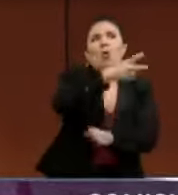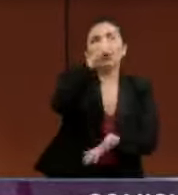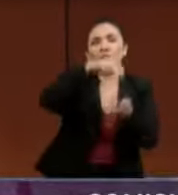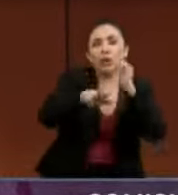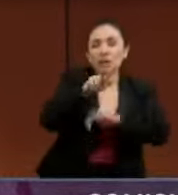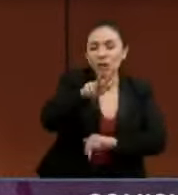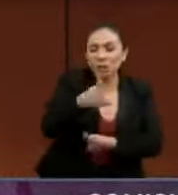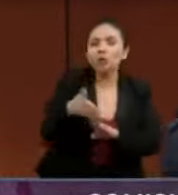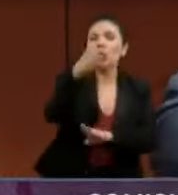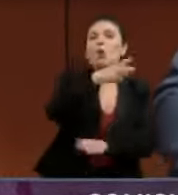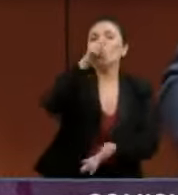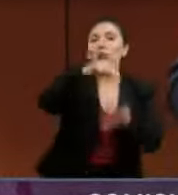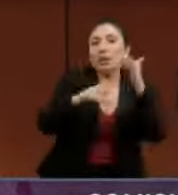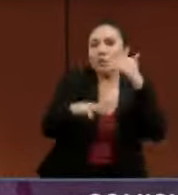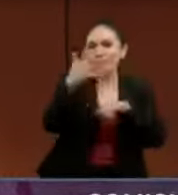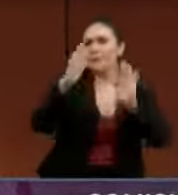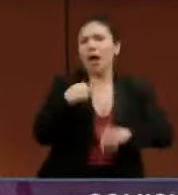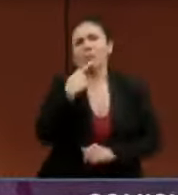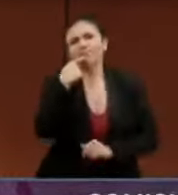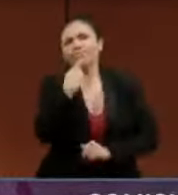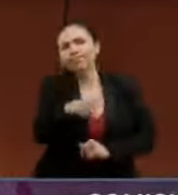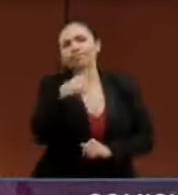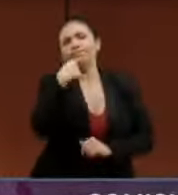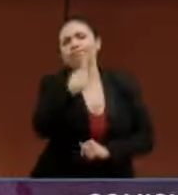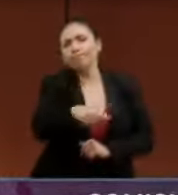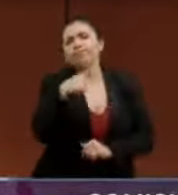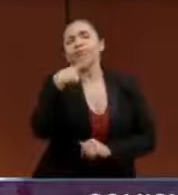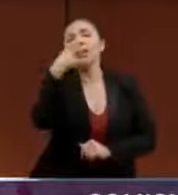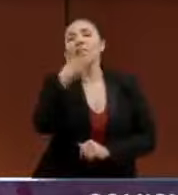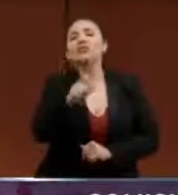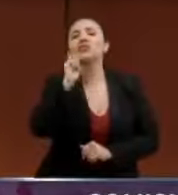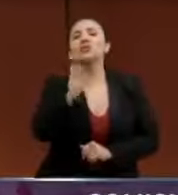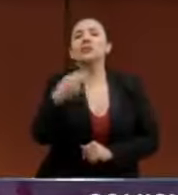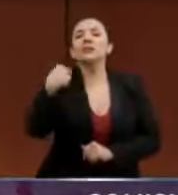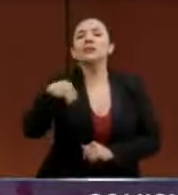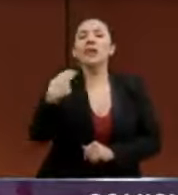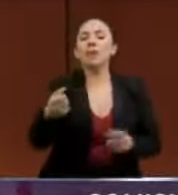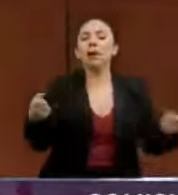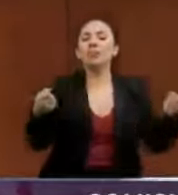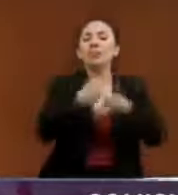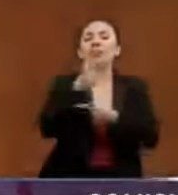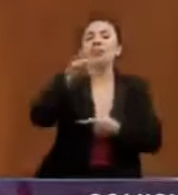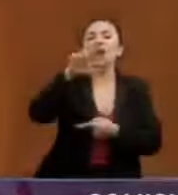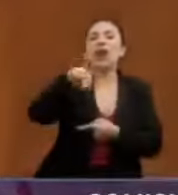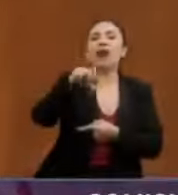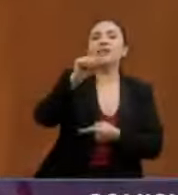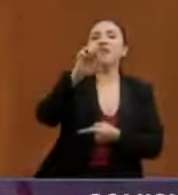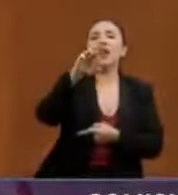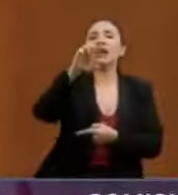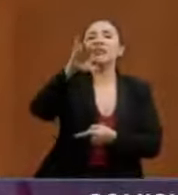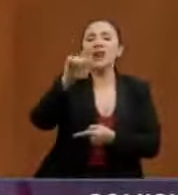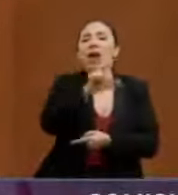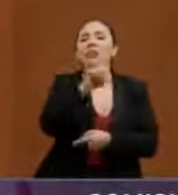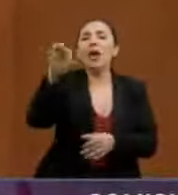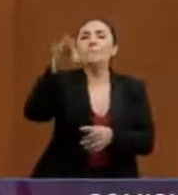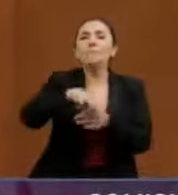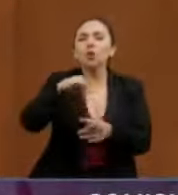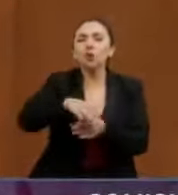2015, y así lo hemos denunciado, se llama transferencia de votos. ¿Por qué? Y me